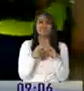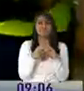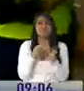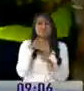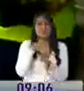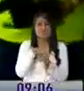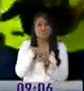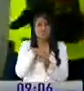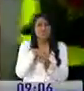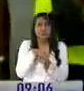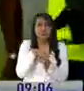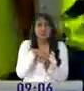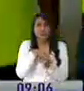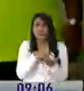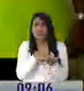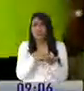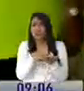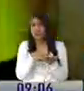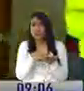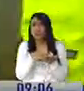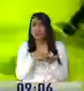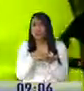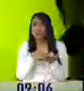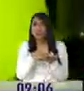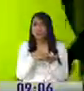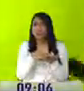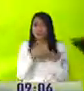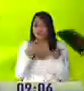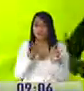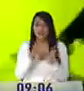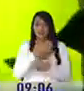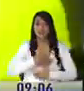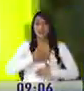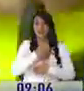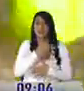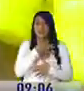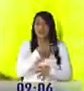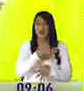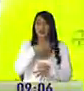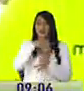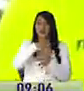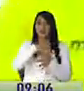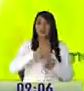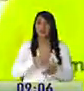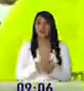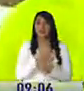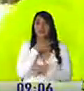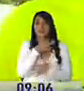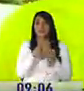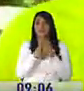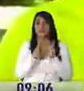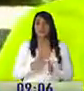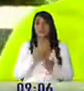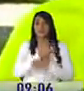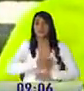ya están disfrutando los amigos de Ecuador a ver te gustó el tereré sí me gustó Y mi compañero le Disfruta mucho más porque es en frío es una